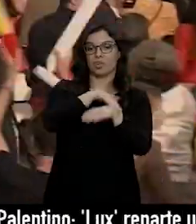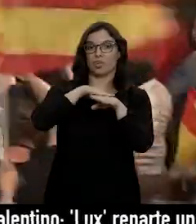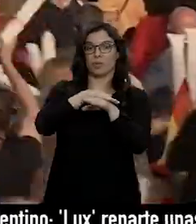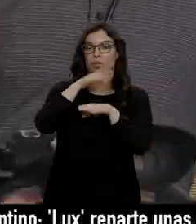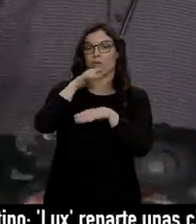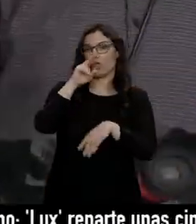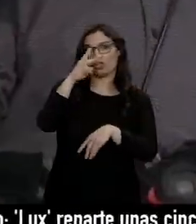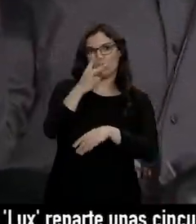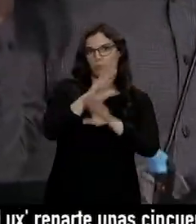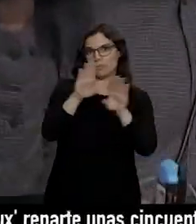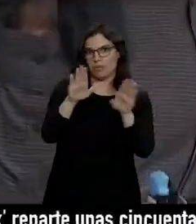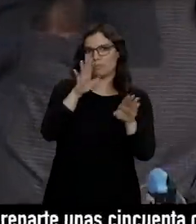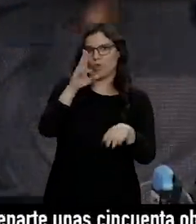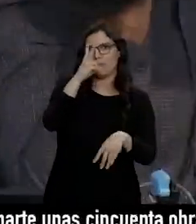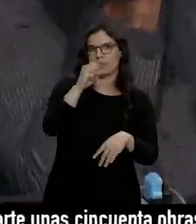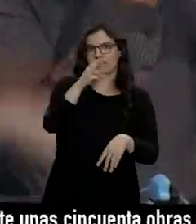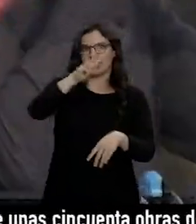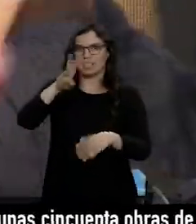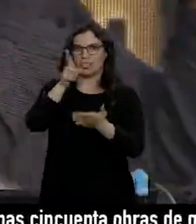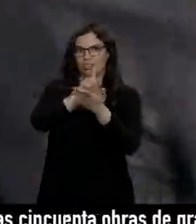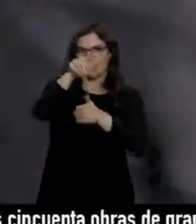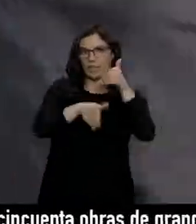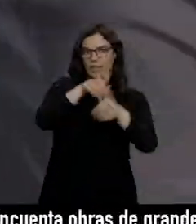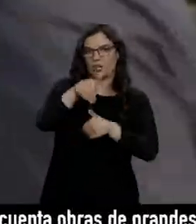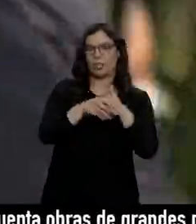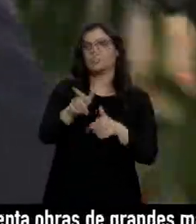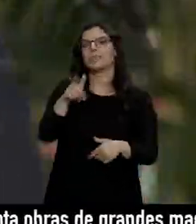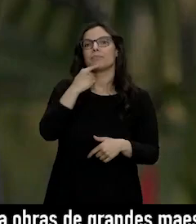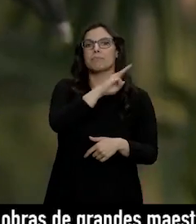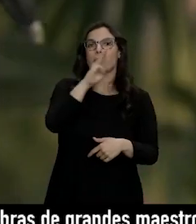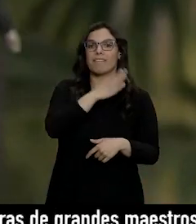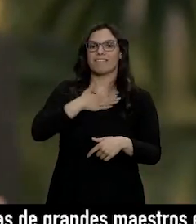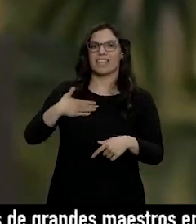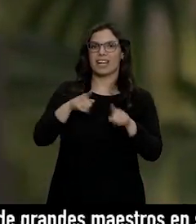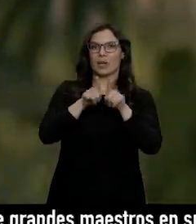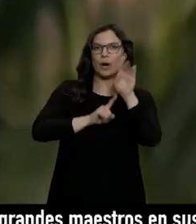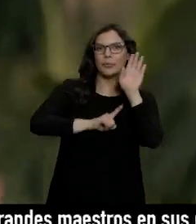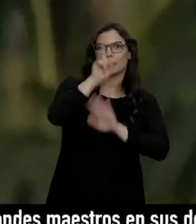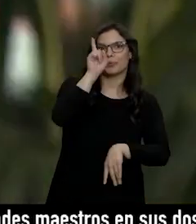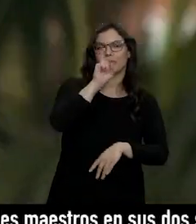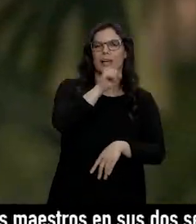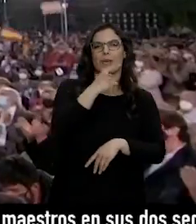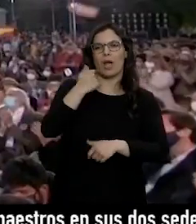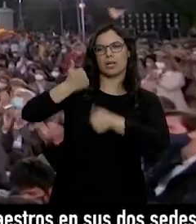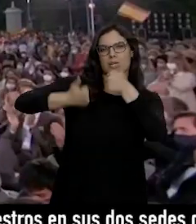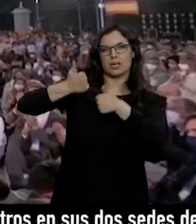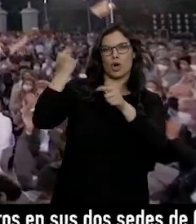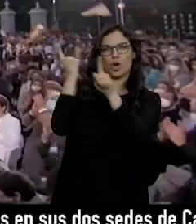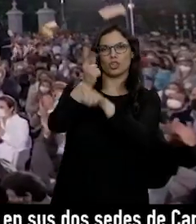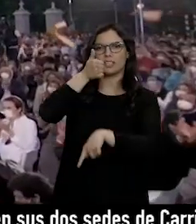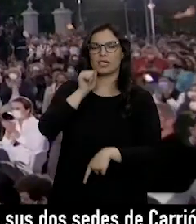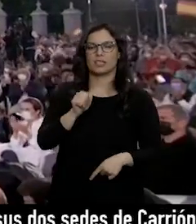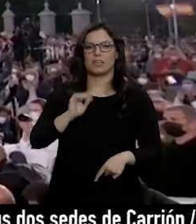en 2023. El PP busca un trampolín hacia el resto de España con Isabel Díaz Ayuso erigida a sí misma en Adalid contra Pedro Sánchez. Una